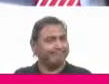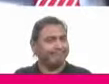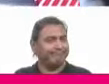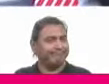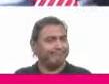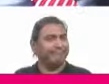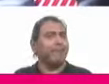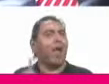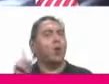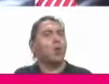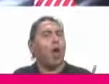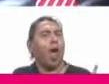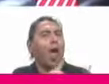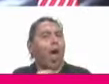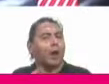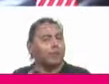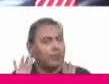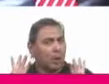de algunos artículos